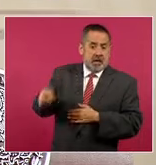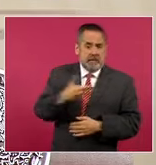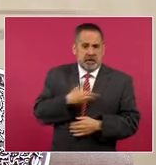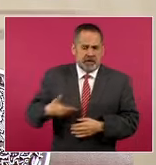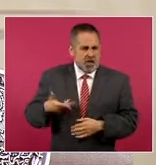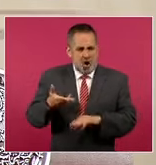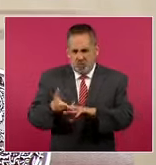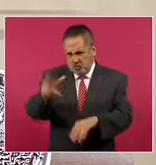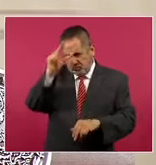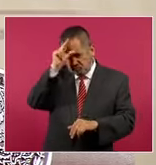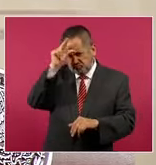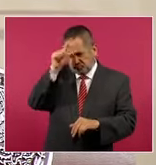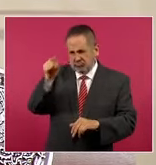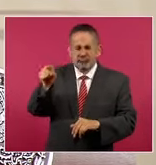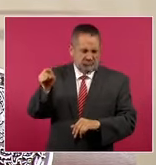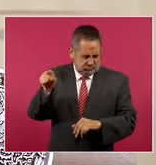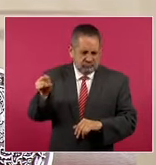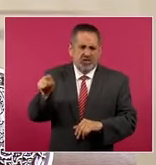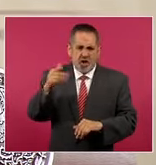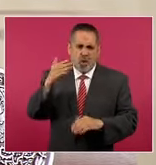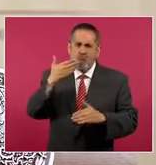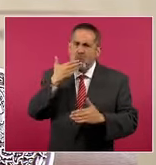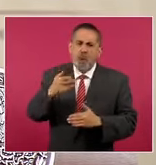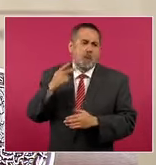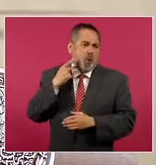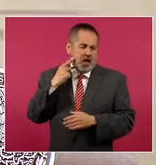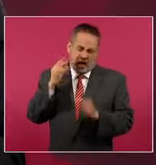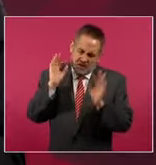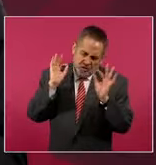muy inteligente, muy buen político,